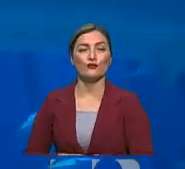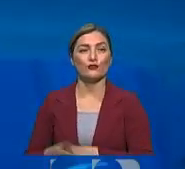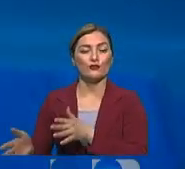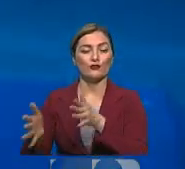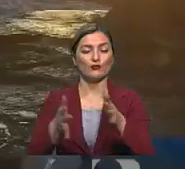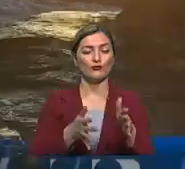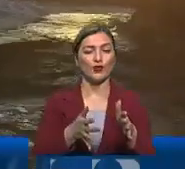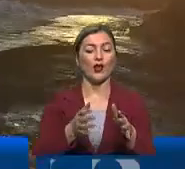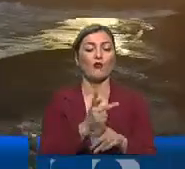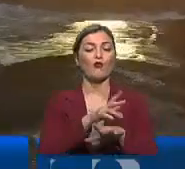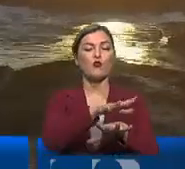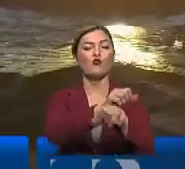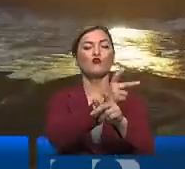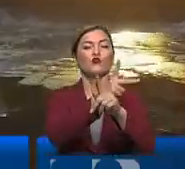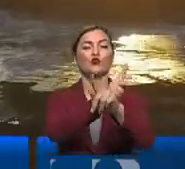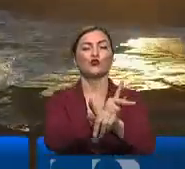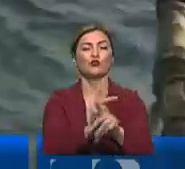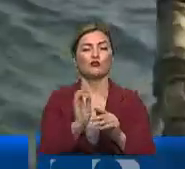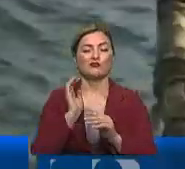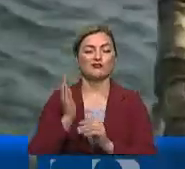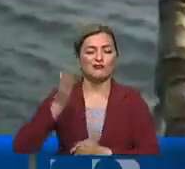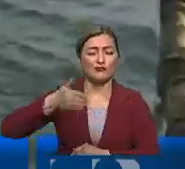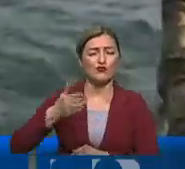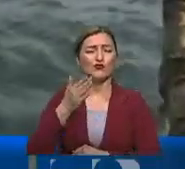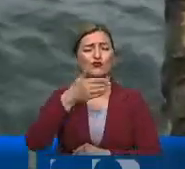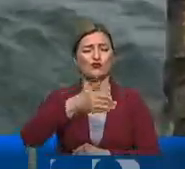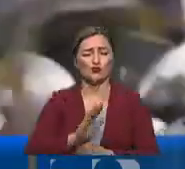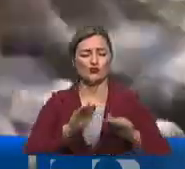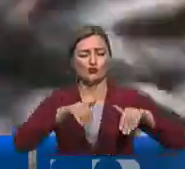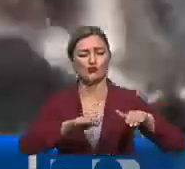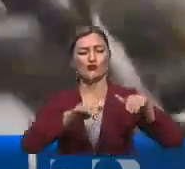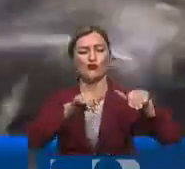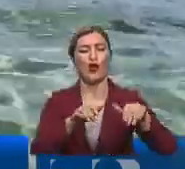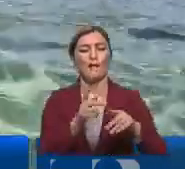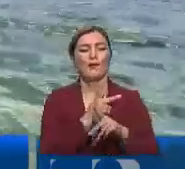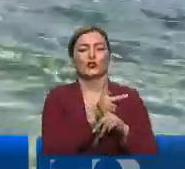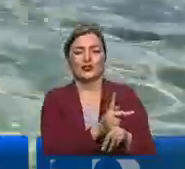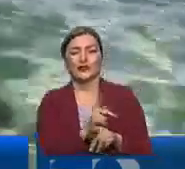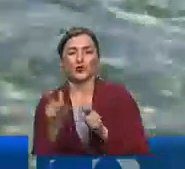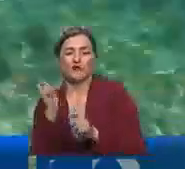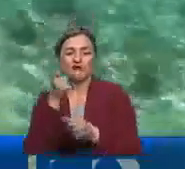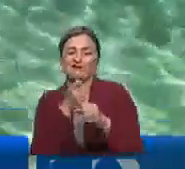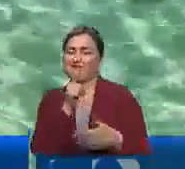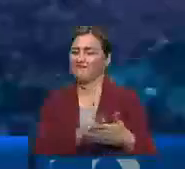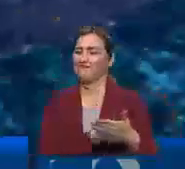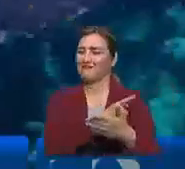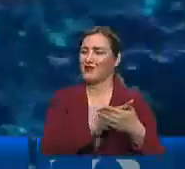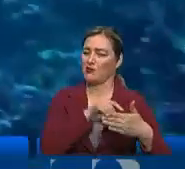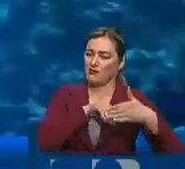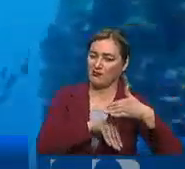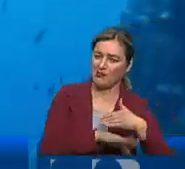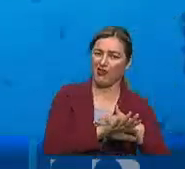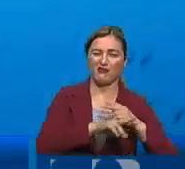Las reservas marinas son áreas de mar que están protegidas de una serie de actividades humanas. Este resguardo es diseñado por cada gobierno.